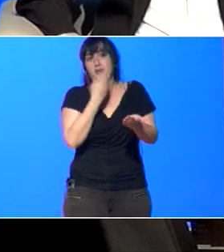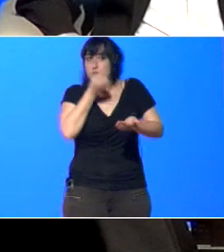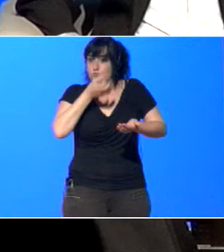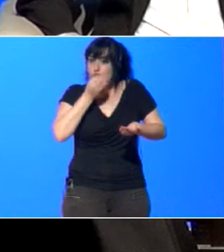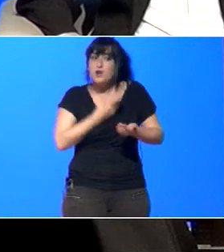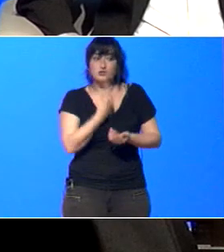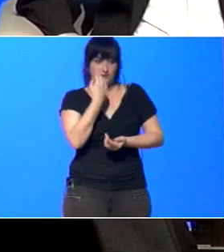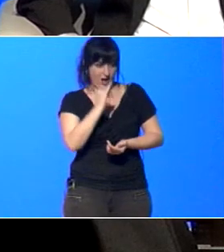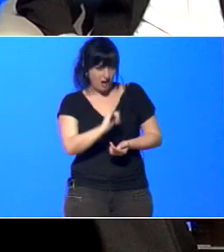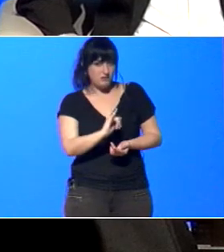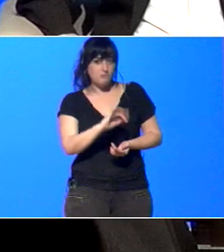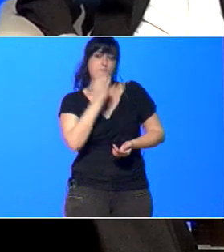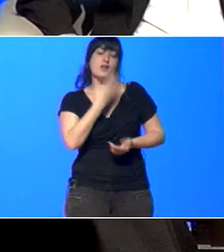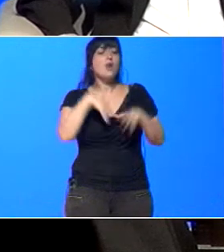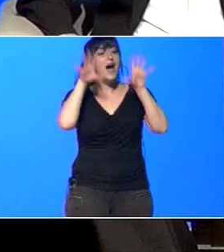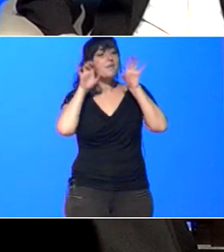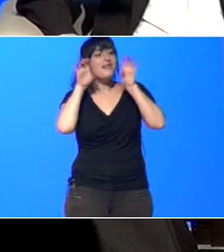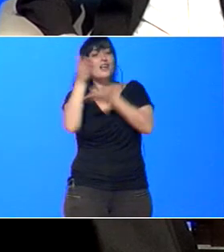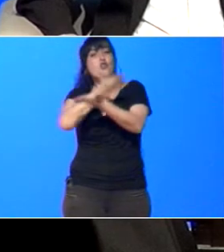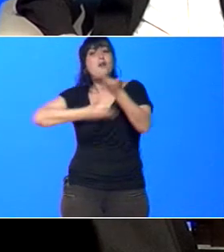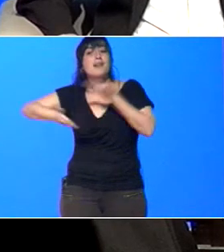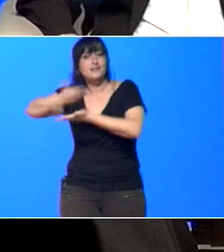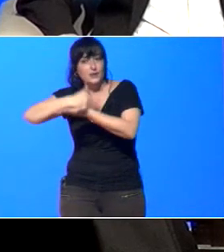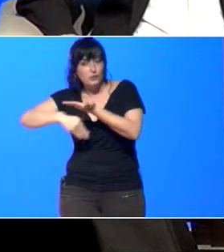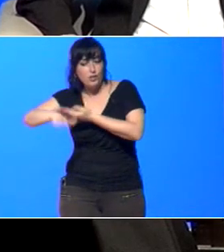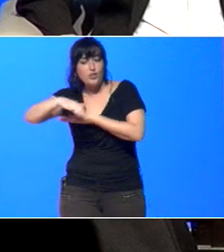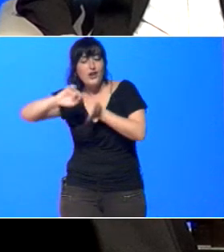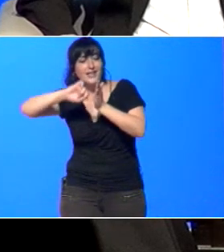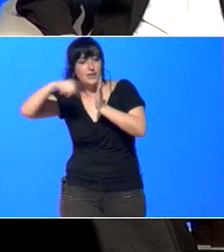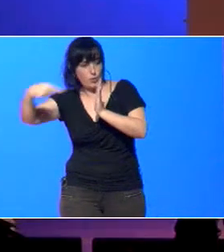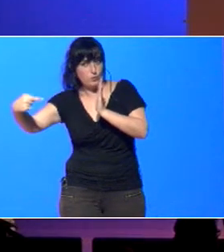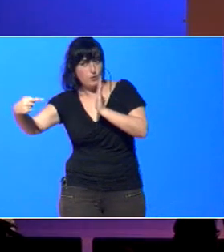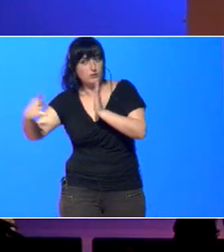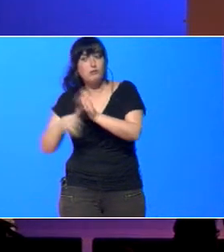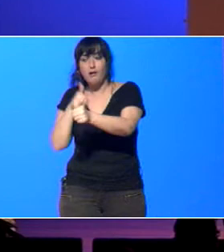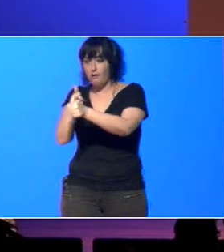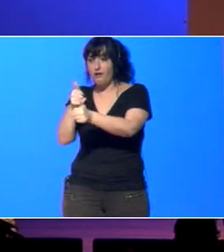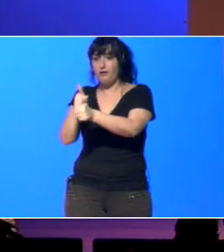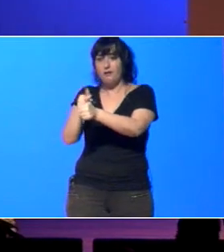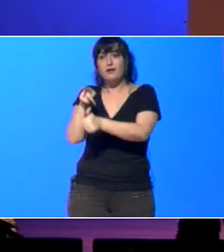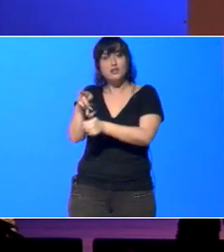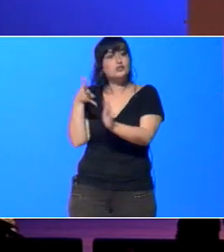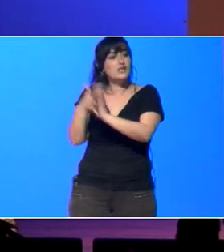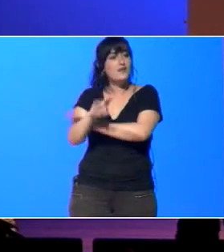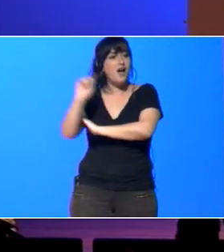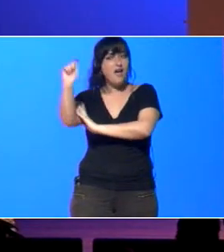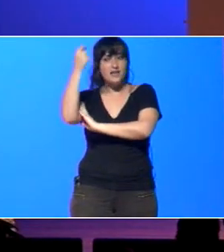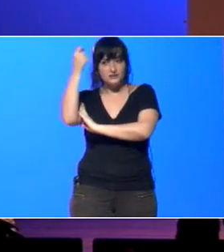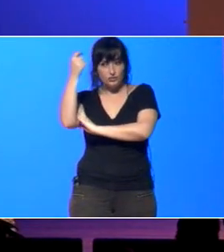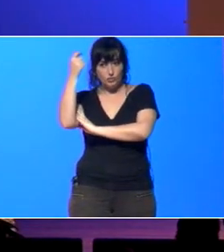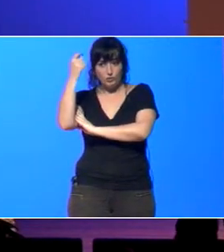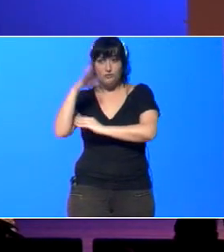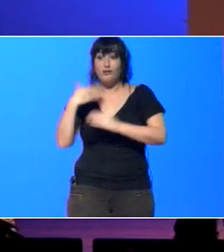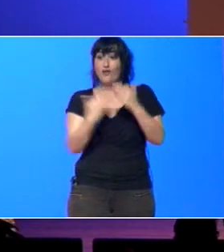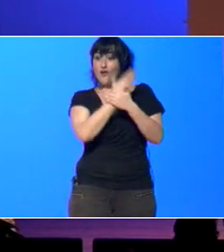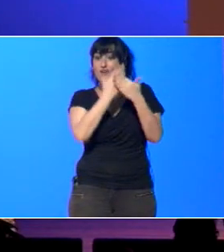el tema de aprendizaje cooperativo en Guipúzcoa está muy acompañado. Y eso es un éxito. Cada vez que se hacen unas jornadas, se llena,